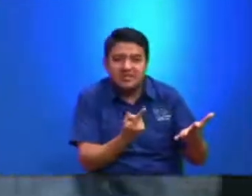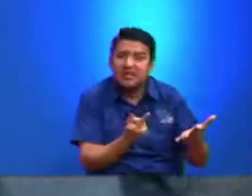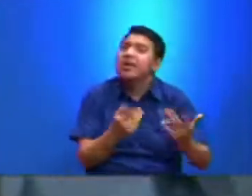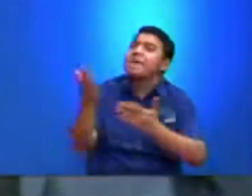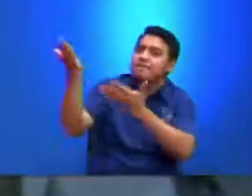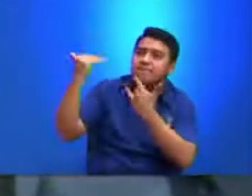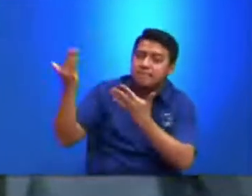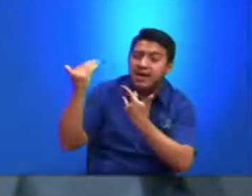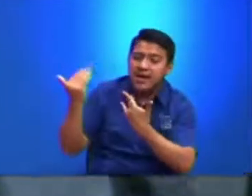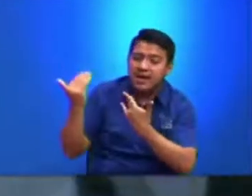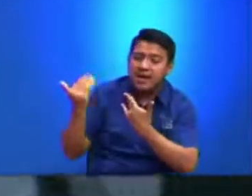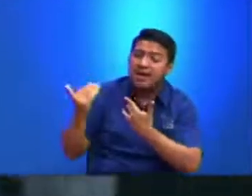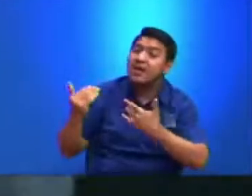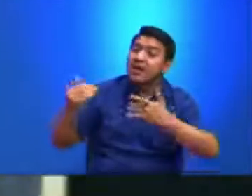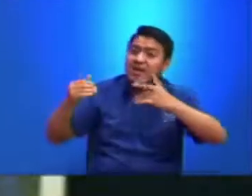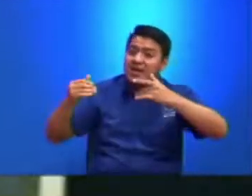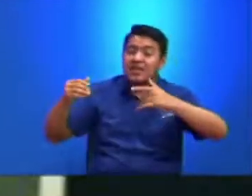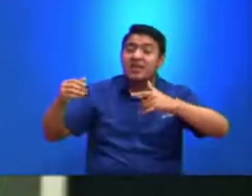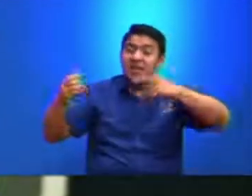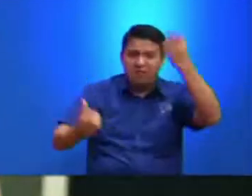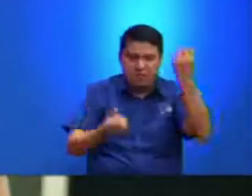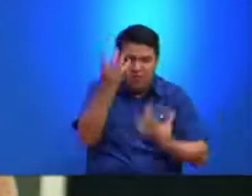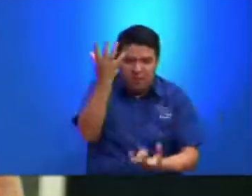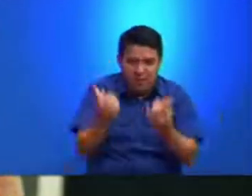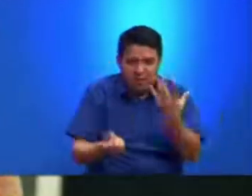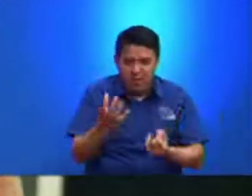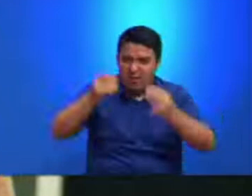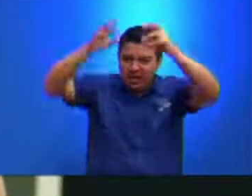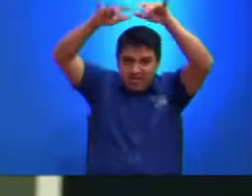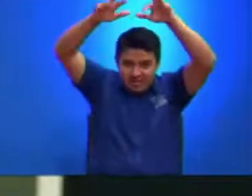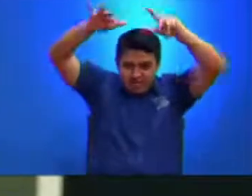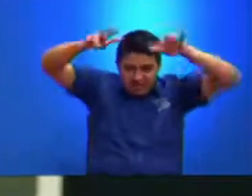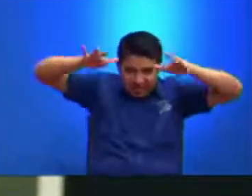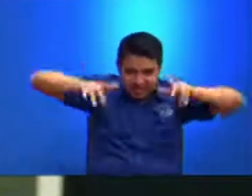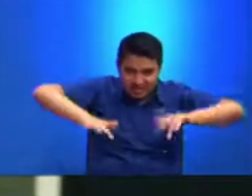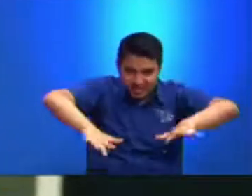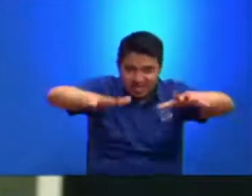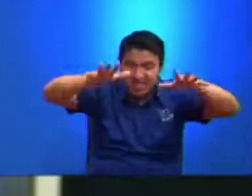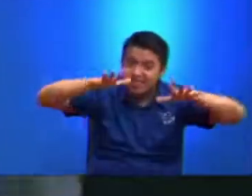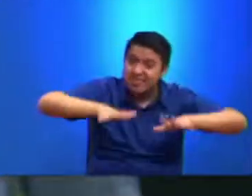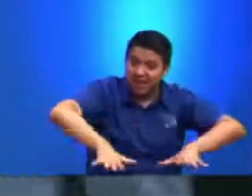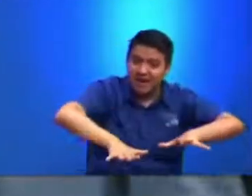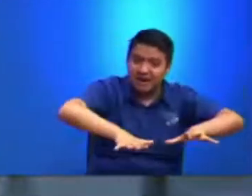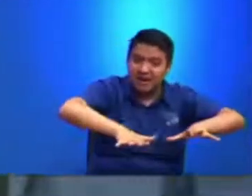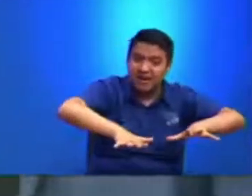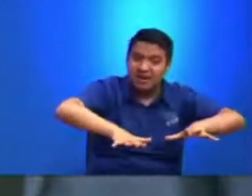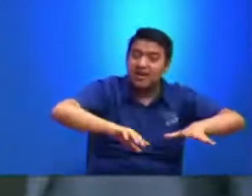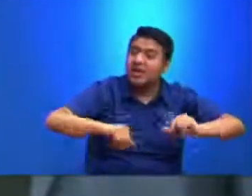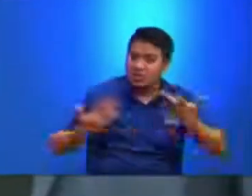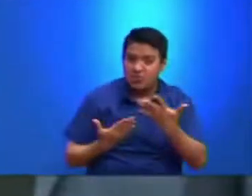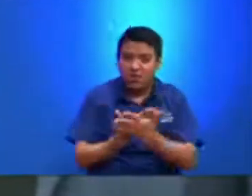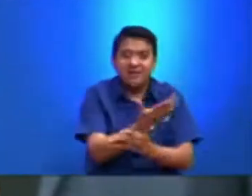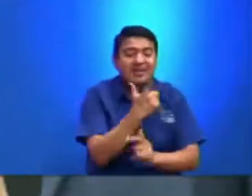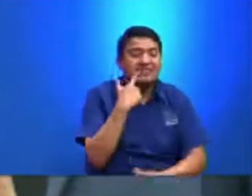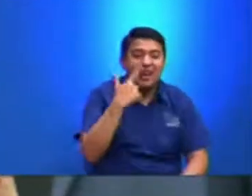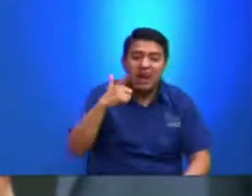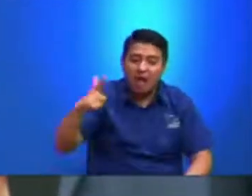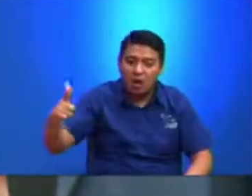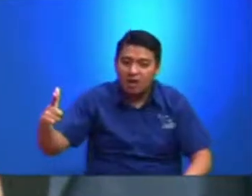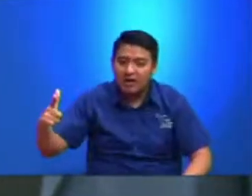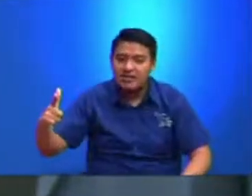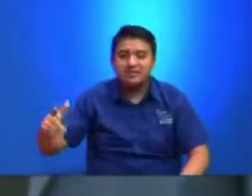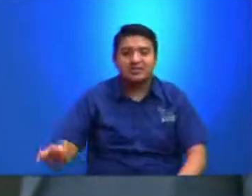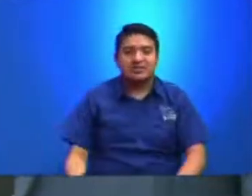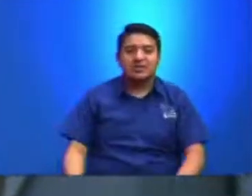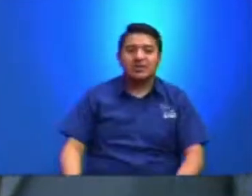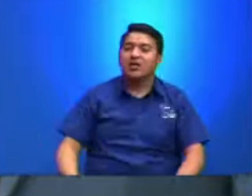Señor. Que llamas de fuego caigan sobre ellos, Padre. Que les des nuevas lenguas, Señor.